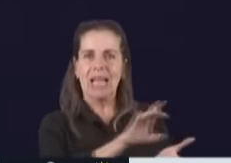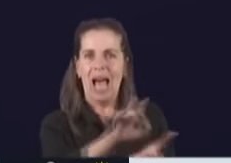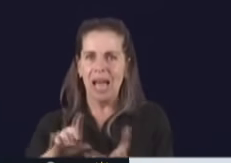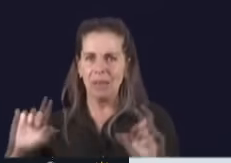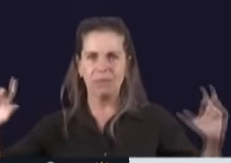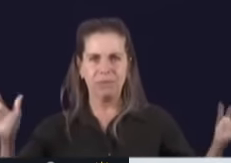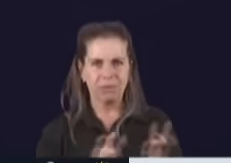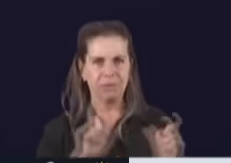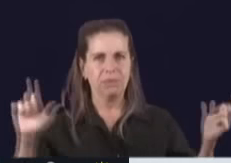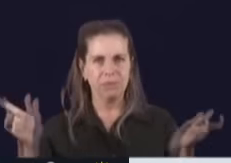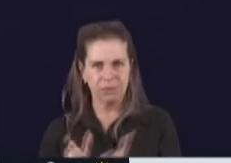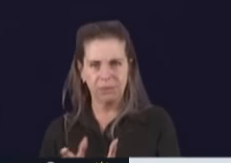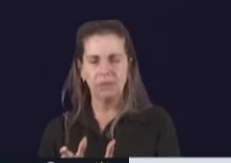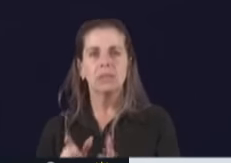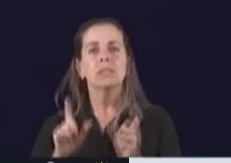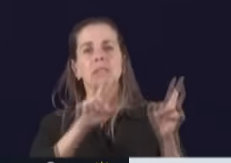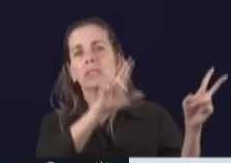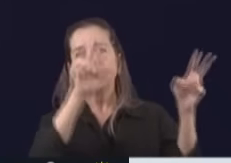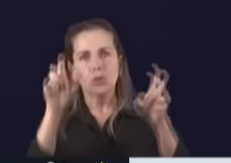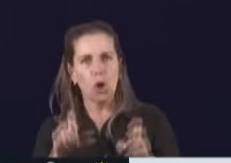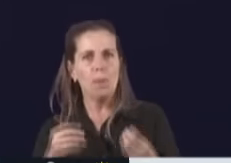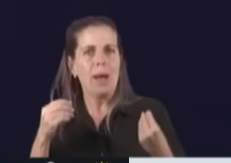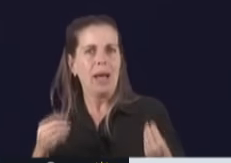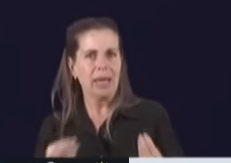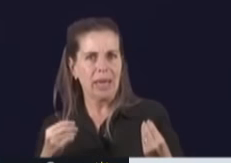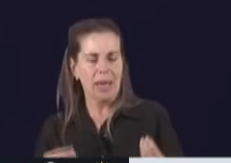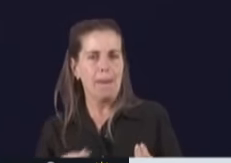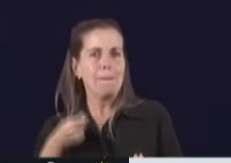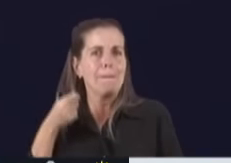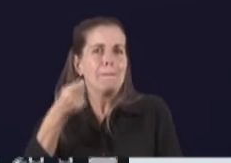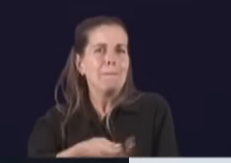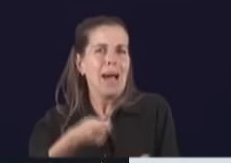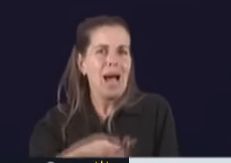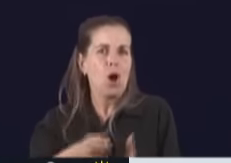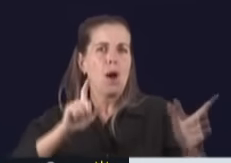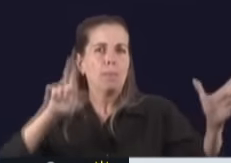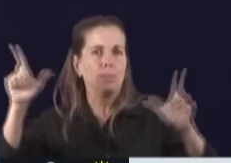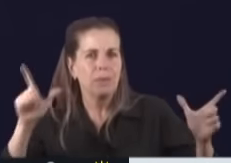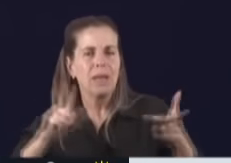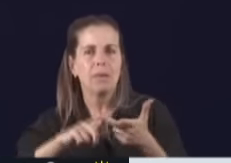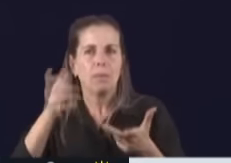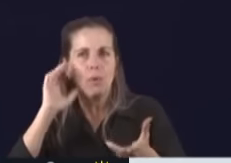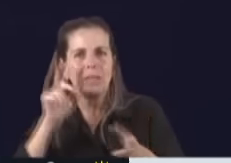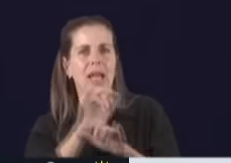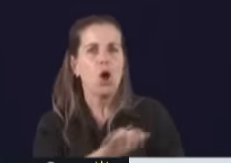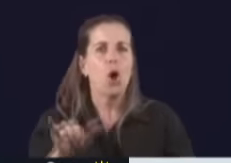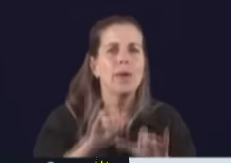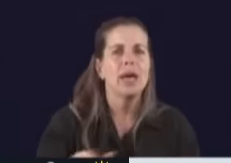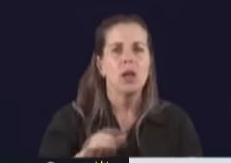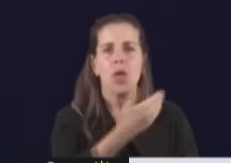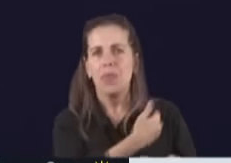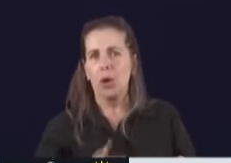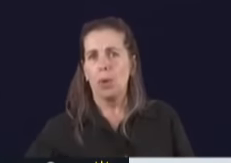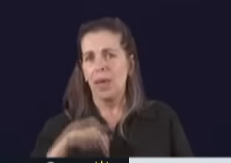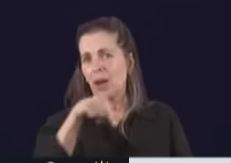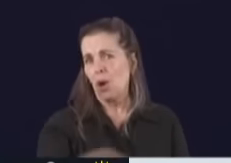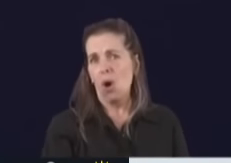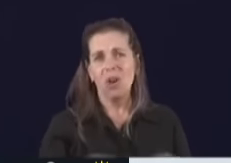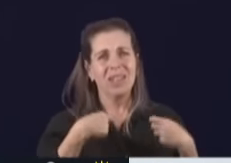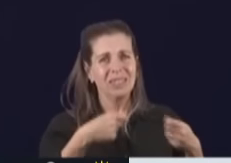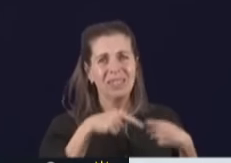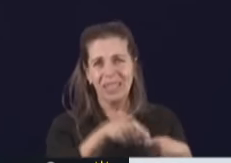tiempo, la pauta oficial fue un elemento de coacción de la política disfrazada de publicidad del gobierno. Hoy, la pauta oficial es cero y